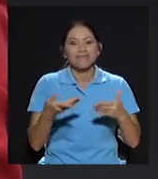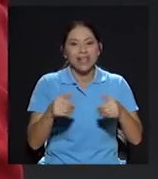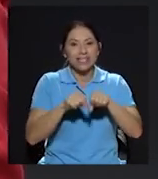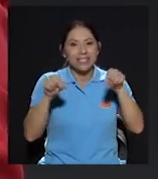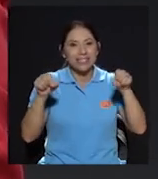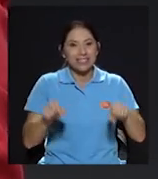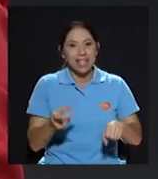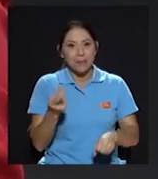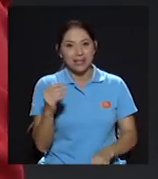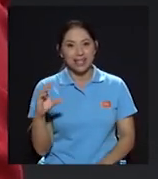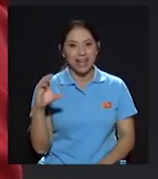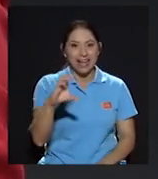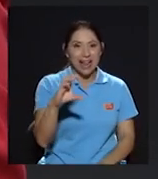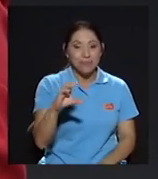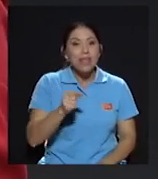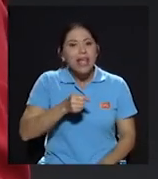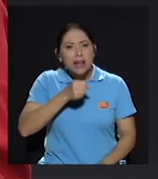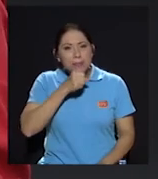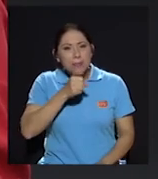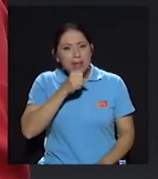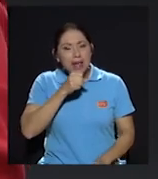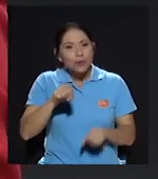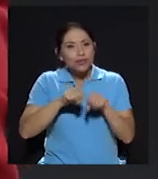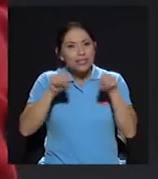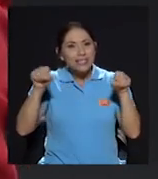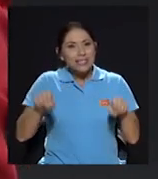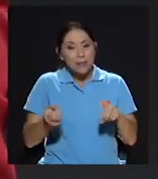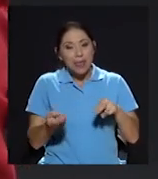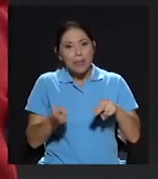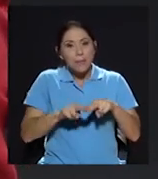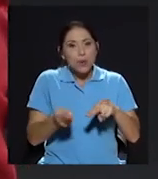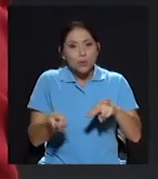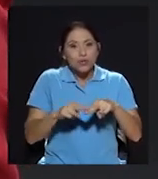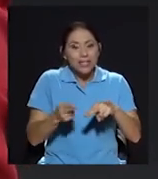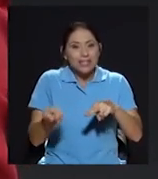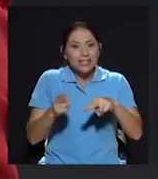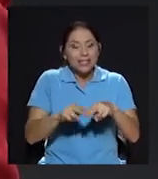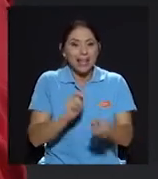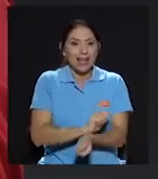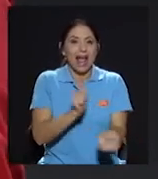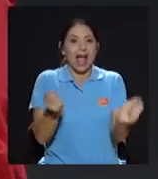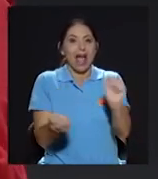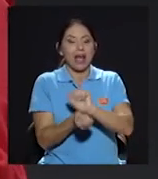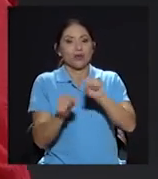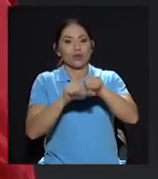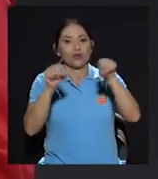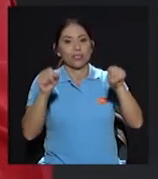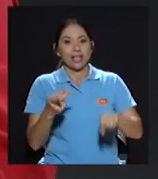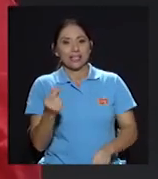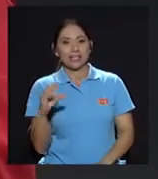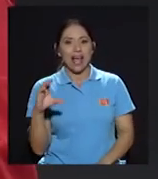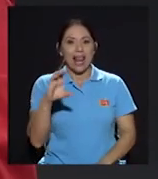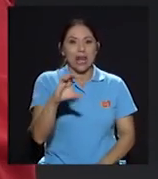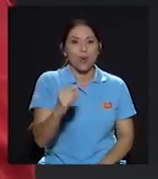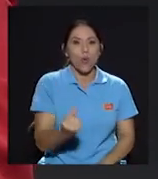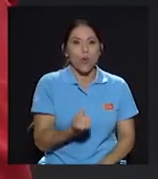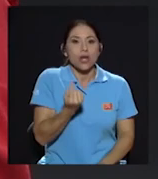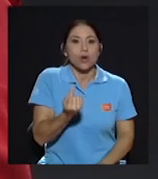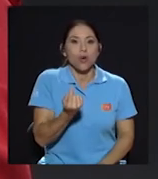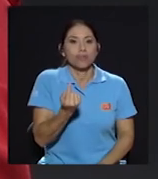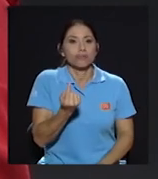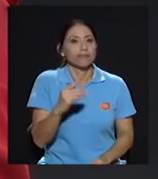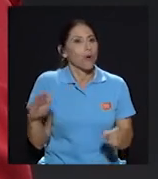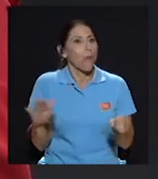pasamos del viejo sistema de pluses a un sistema de salario único en completa paz como lo hicimos